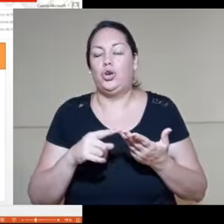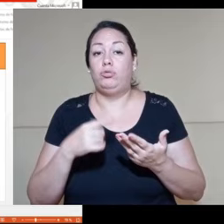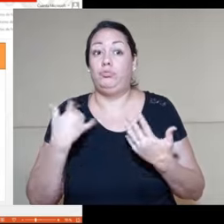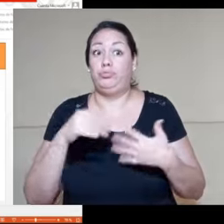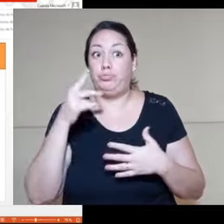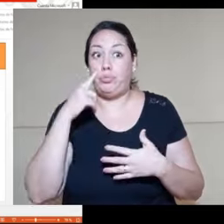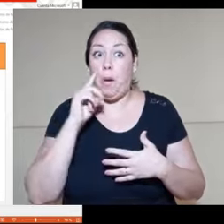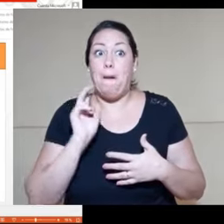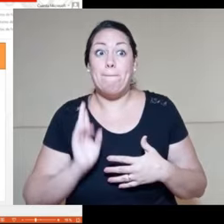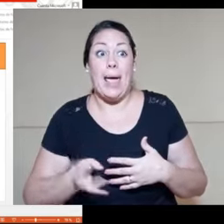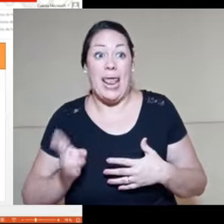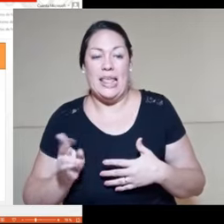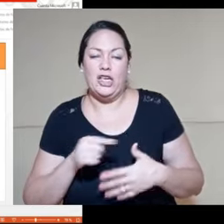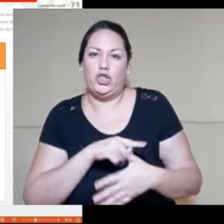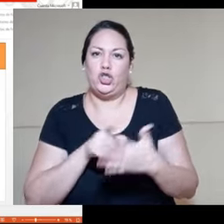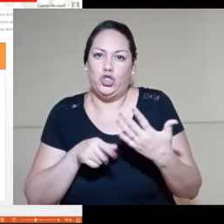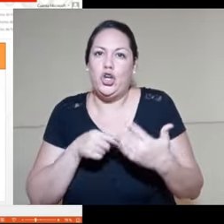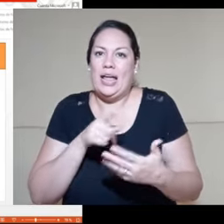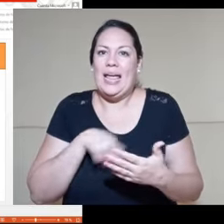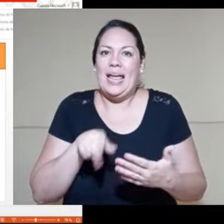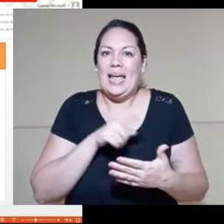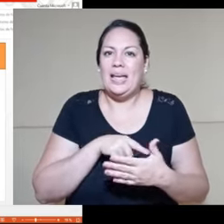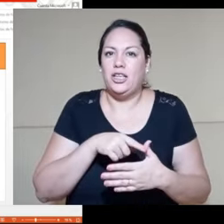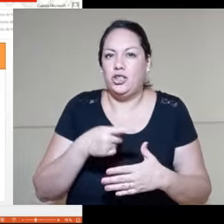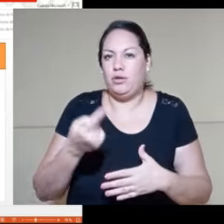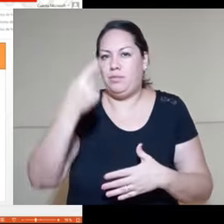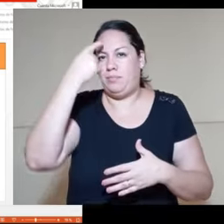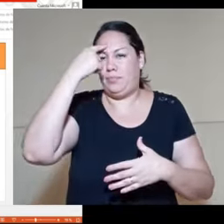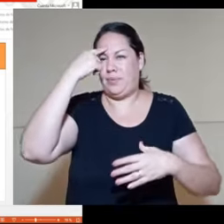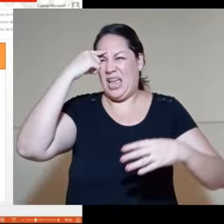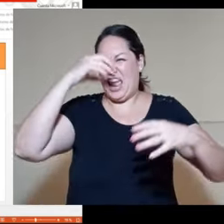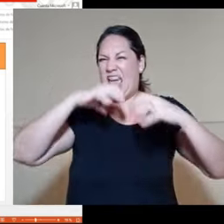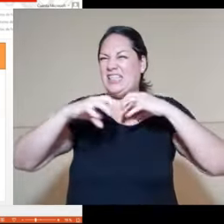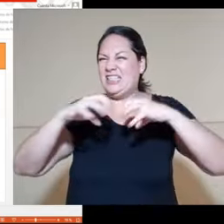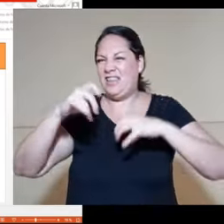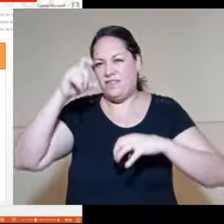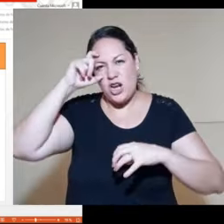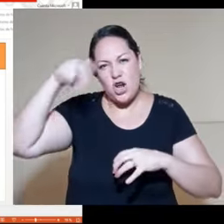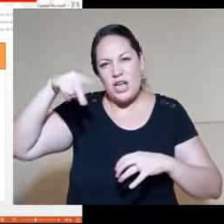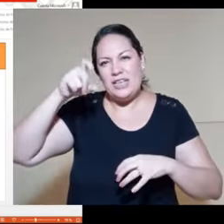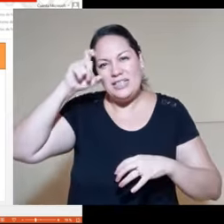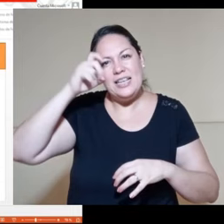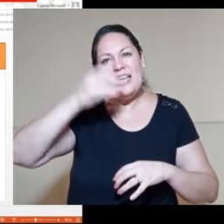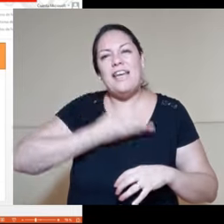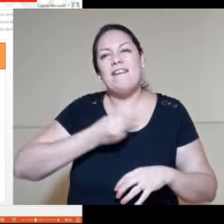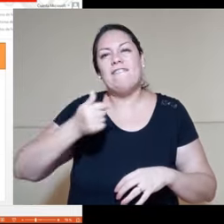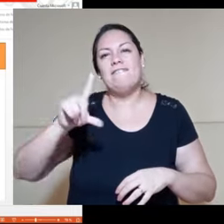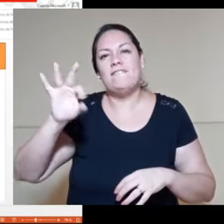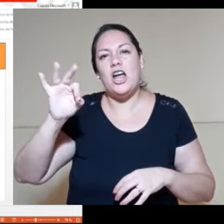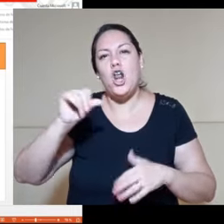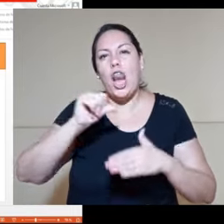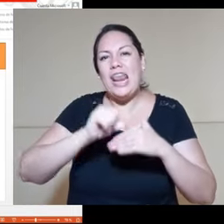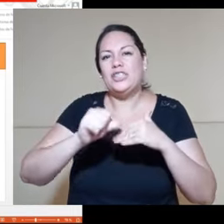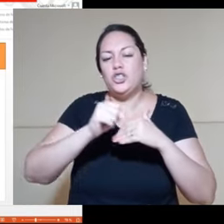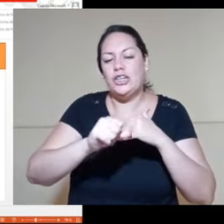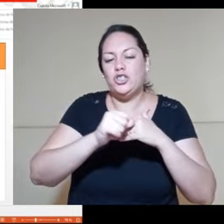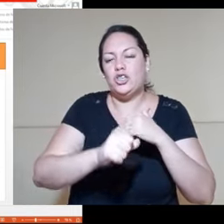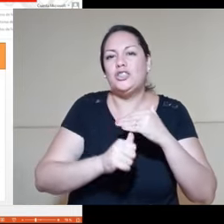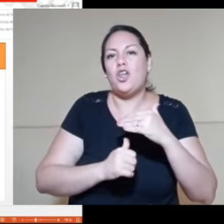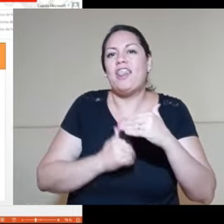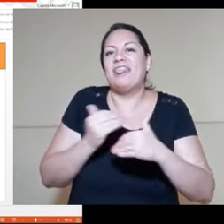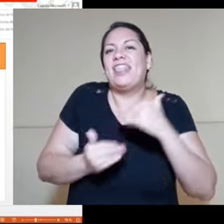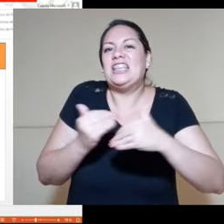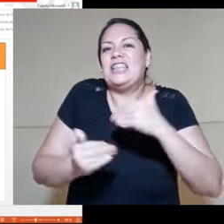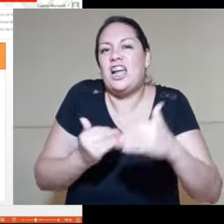tienen conductas de riesgo, ¿no es cierto? Entonces todo eso va directamente a lesionar el encéfalo y va directamente